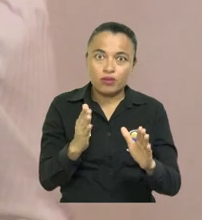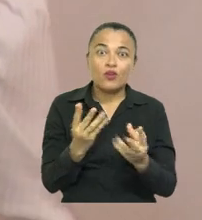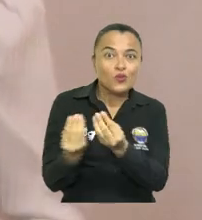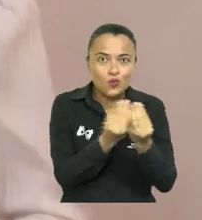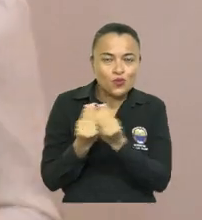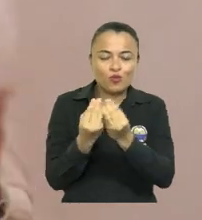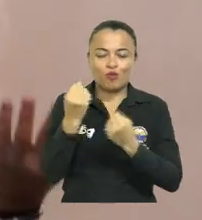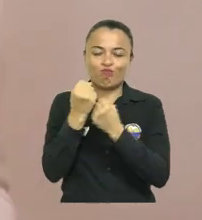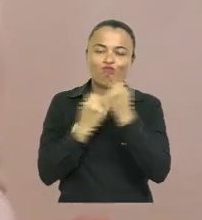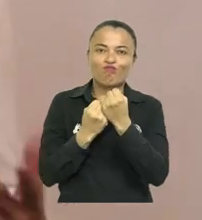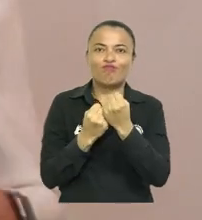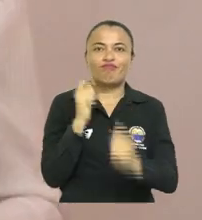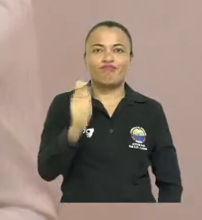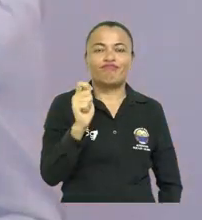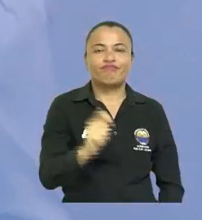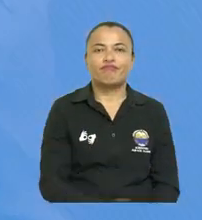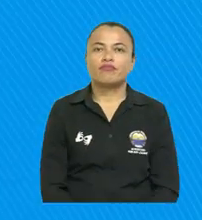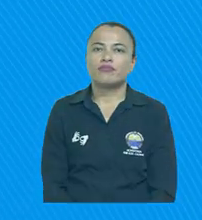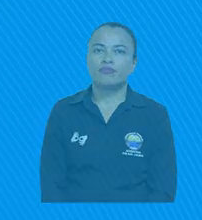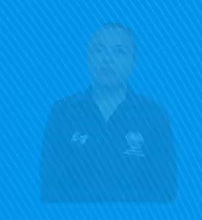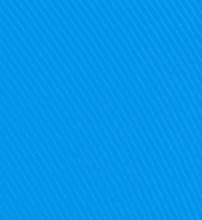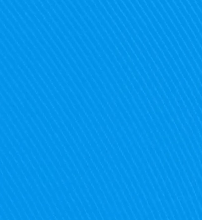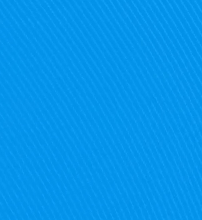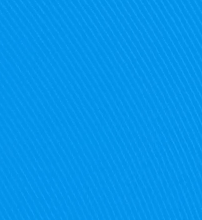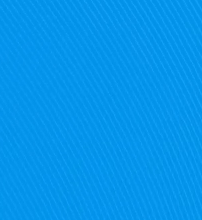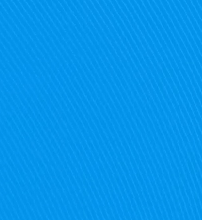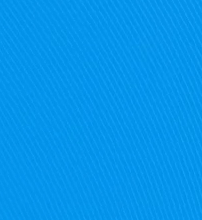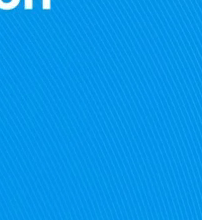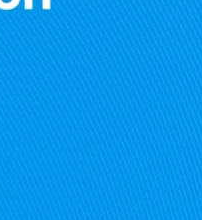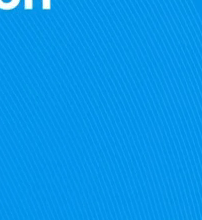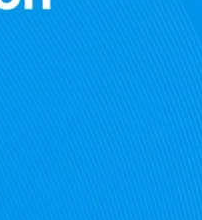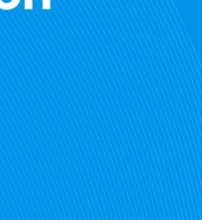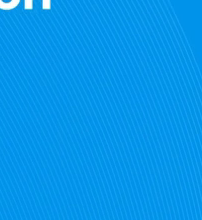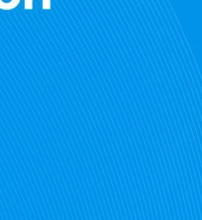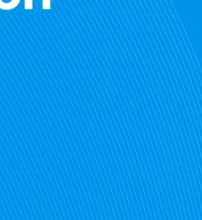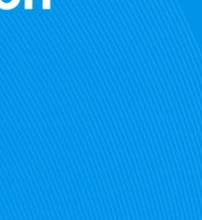Porque juntos fortalecemos derecho.